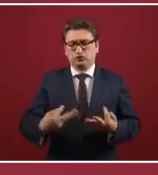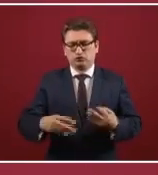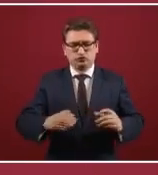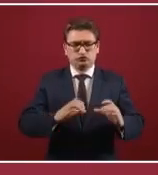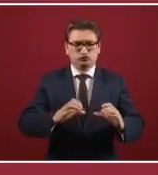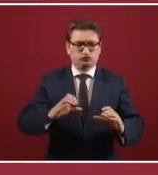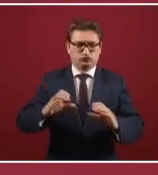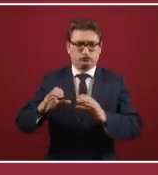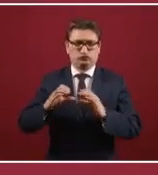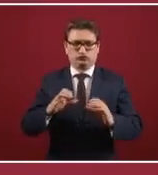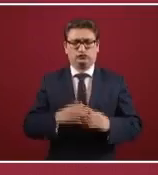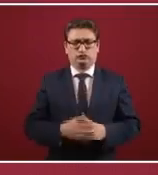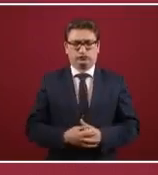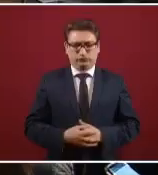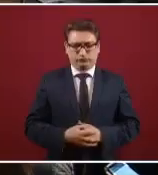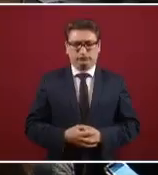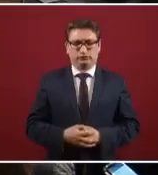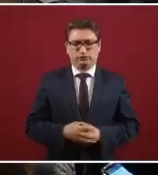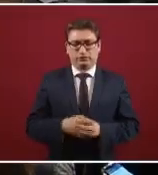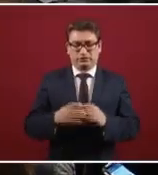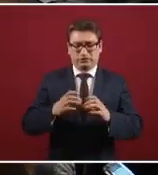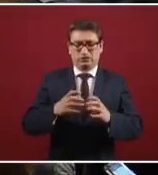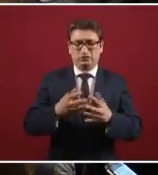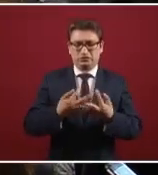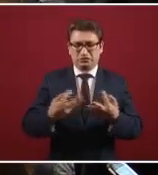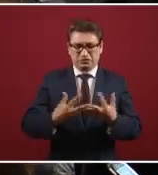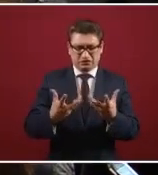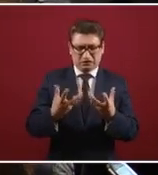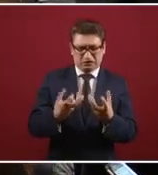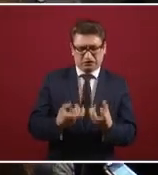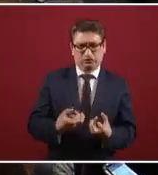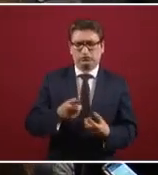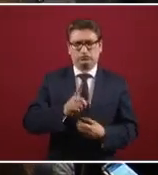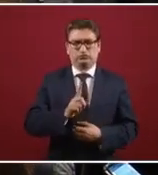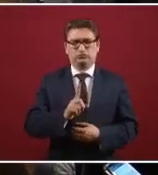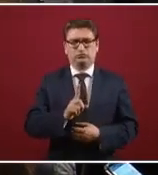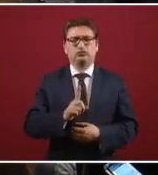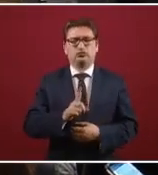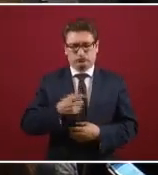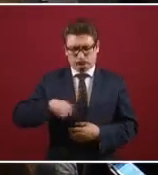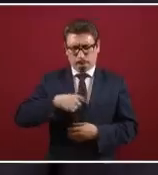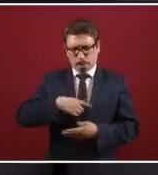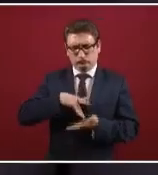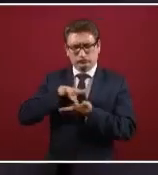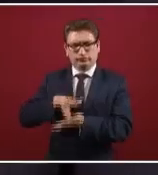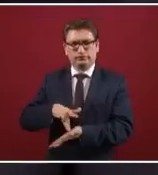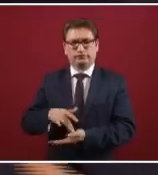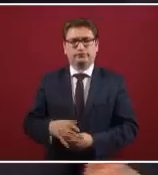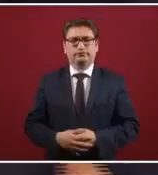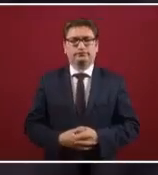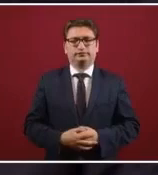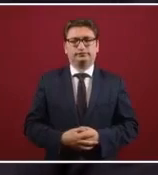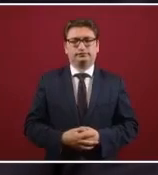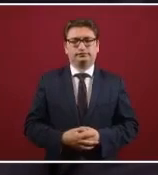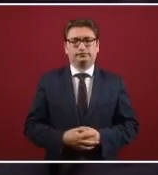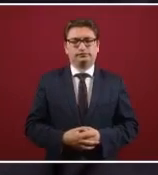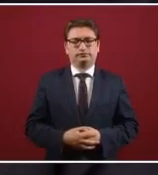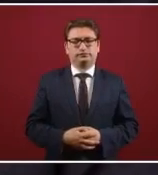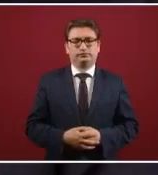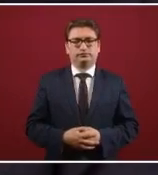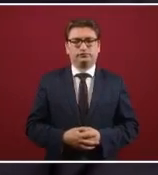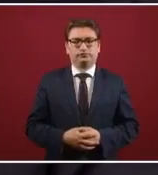que no degraden el suelo pero vamos a apoyar ahí y me